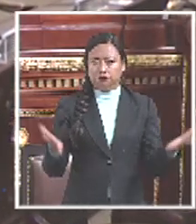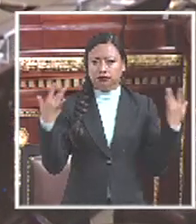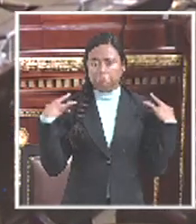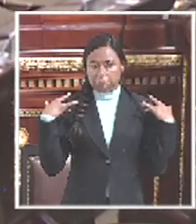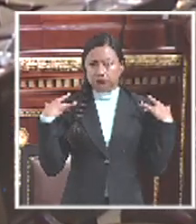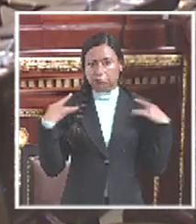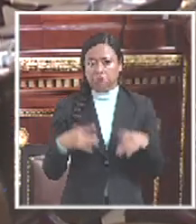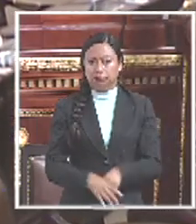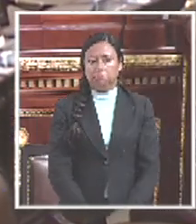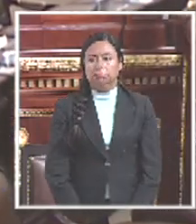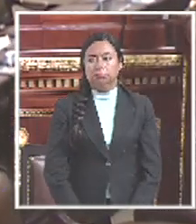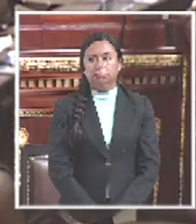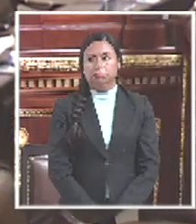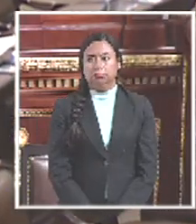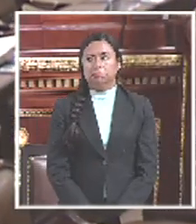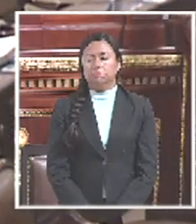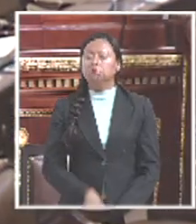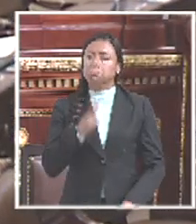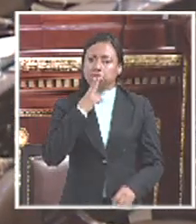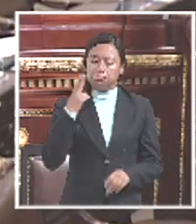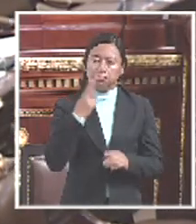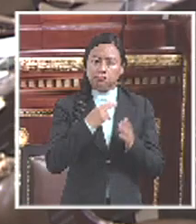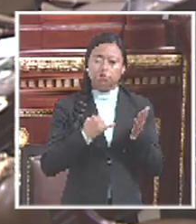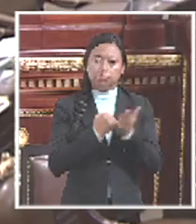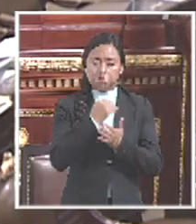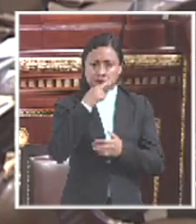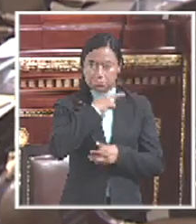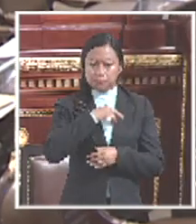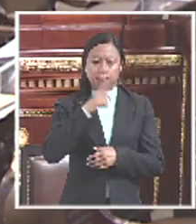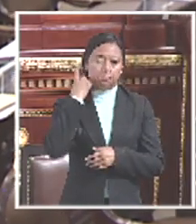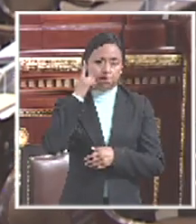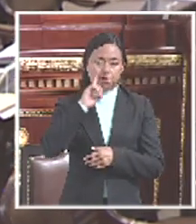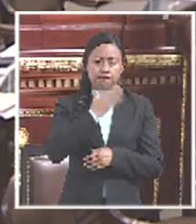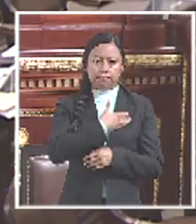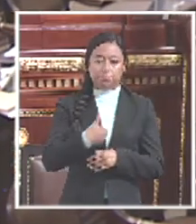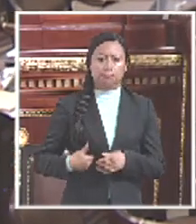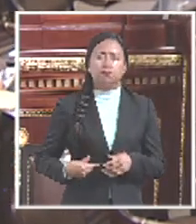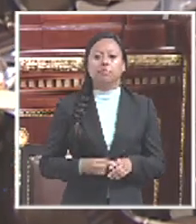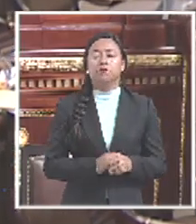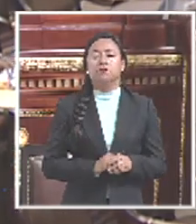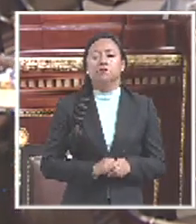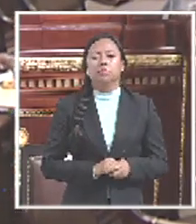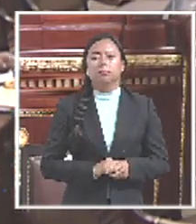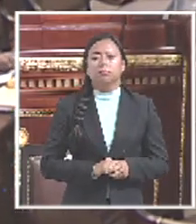¿Abstenciones? Se considera de urgente y obvia resolución, diputada presidenta.